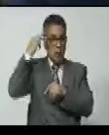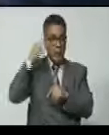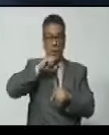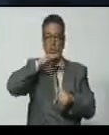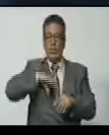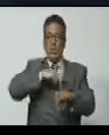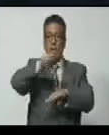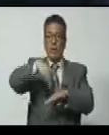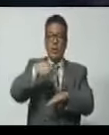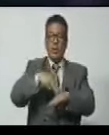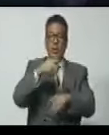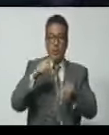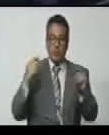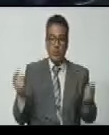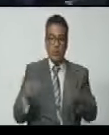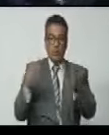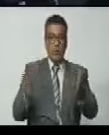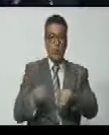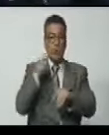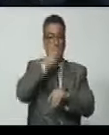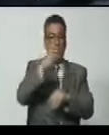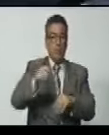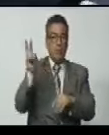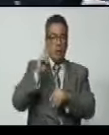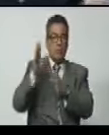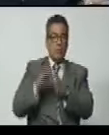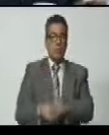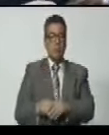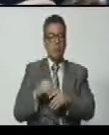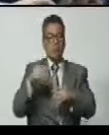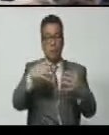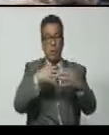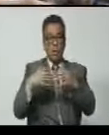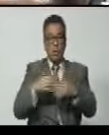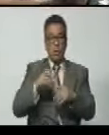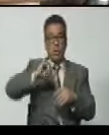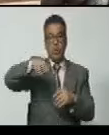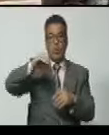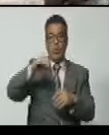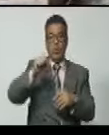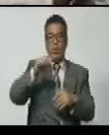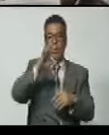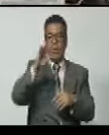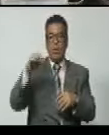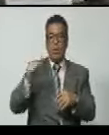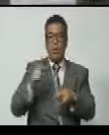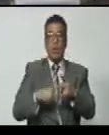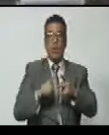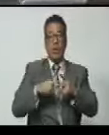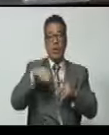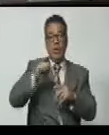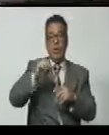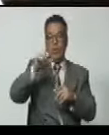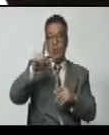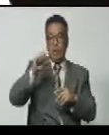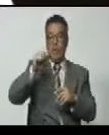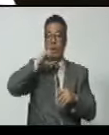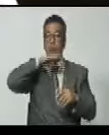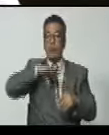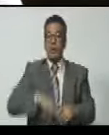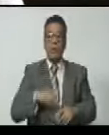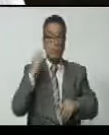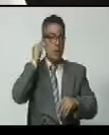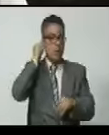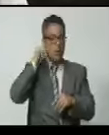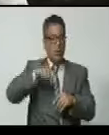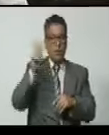histórica nacional y promover la conciencia del pueblo venezolano. Que la lucha de Josefa Joaquina Sánchez y Eulalia Burós es histórica de las